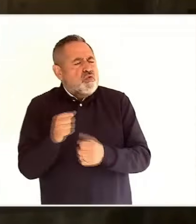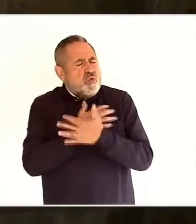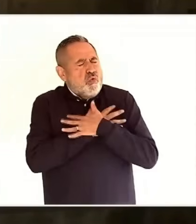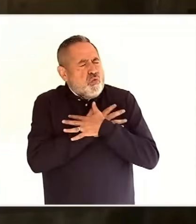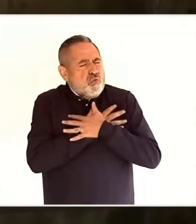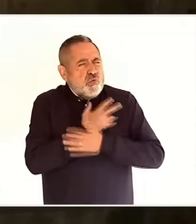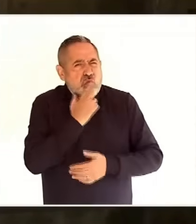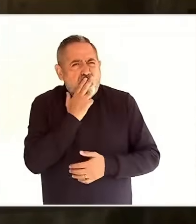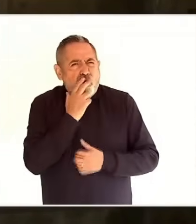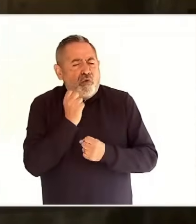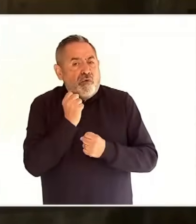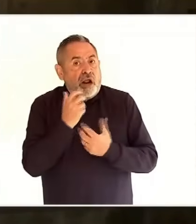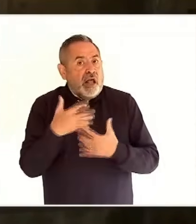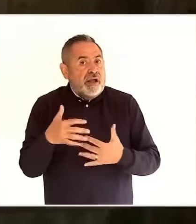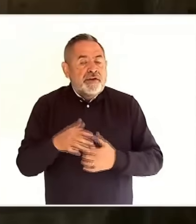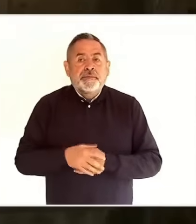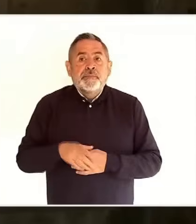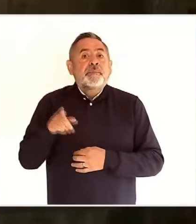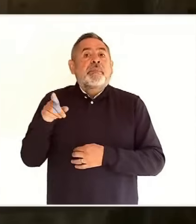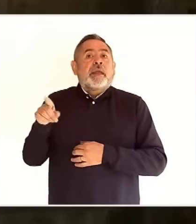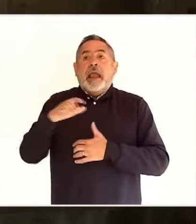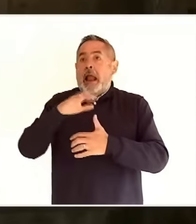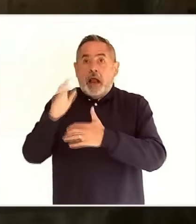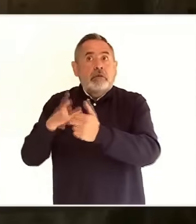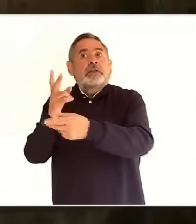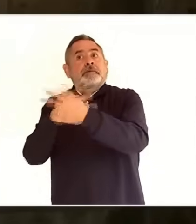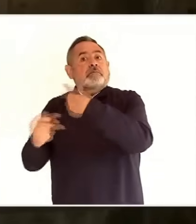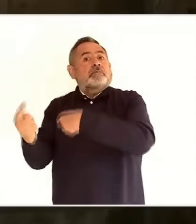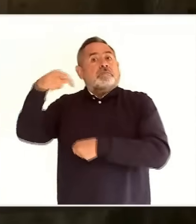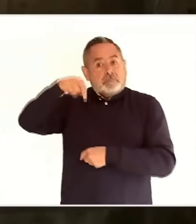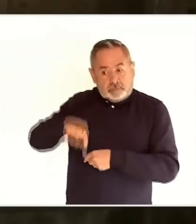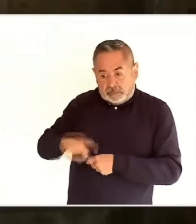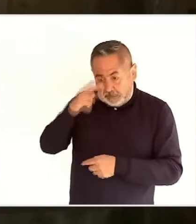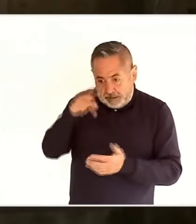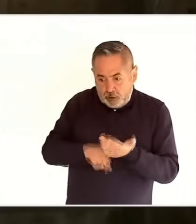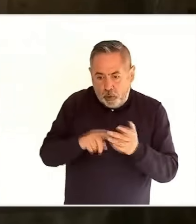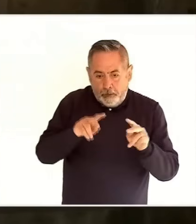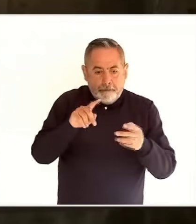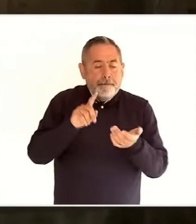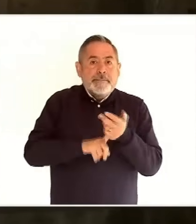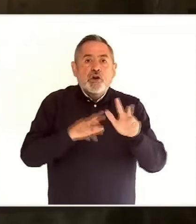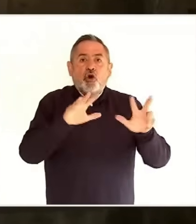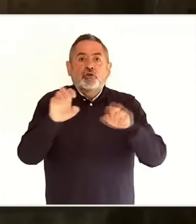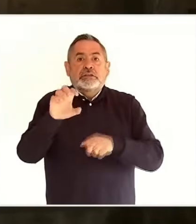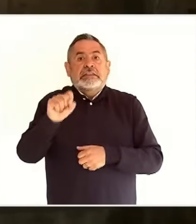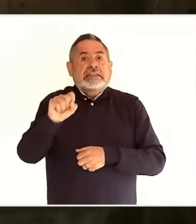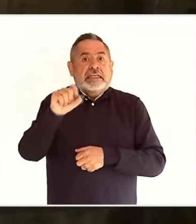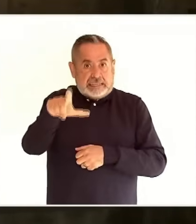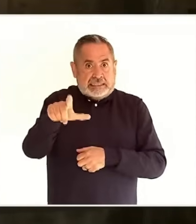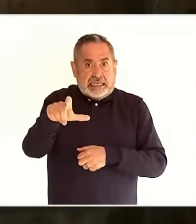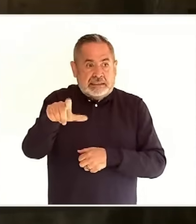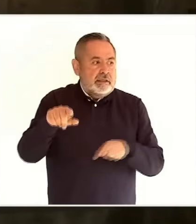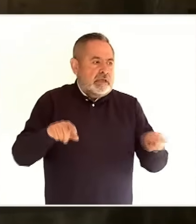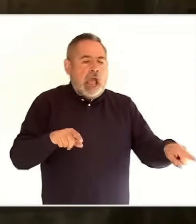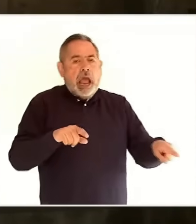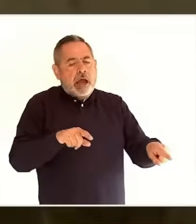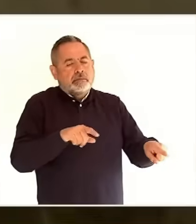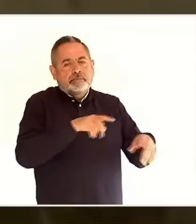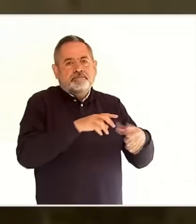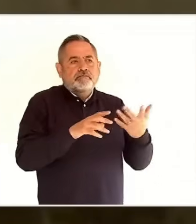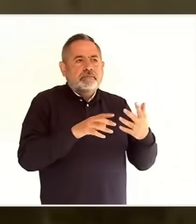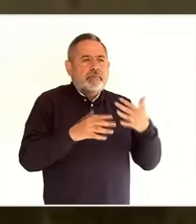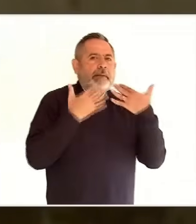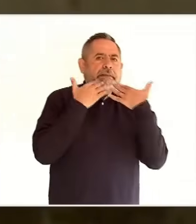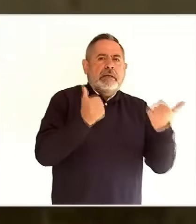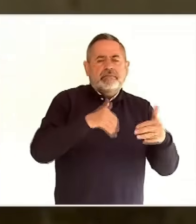patria. Cuando regresó a México, en 1867, tras la caída del imperio,